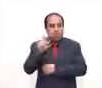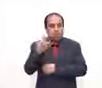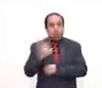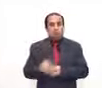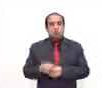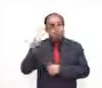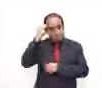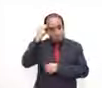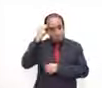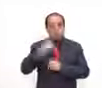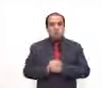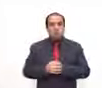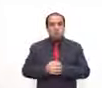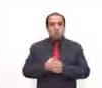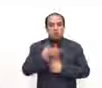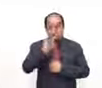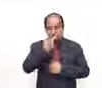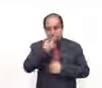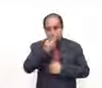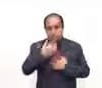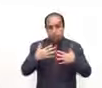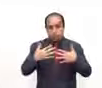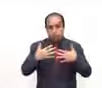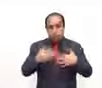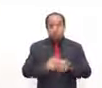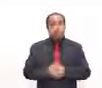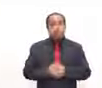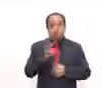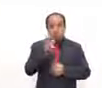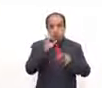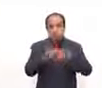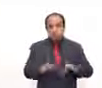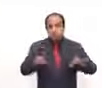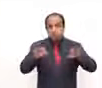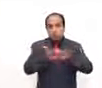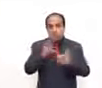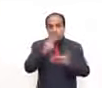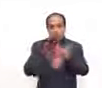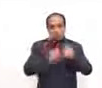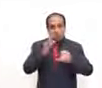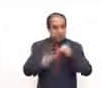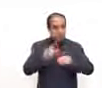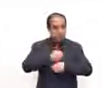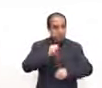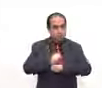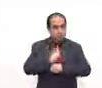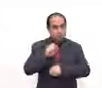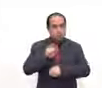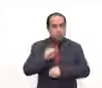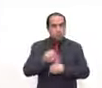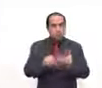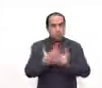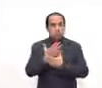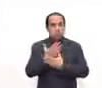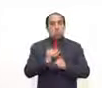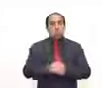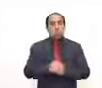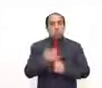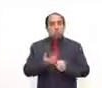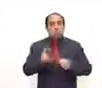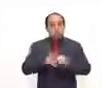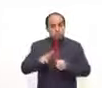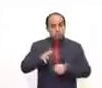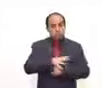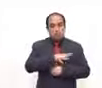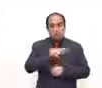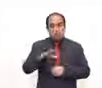pacientes convalecientes, que saben que es una parte importante de la estrategia de las últimas semanas. También el nuevo Hospital General de Topilejo, con 81 camas,